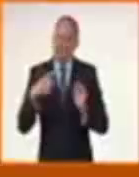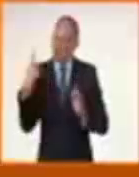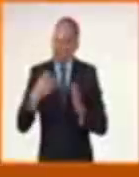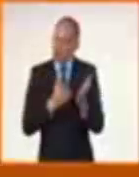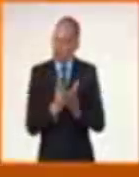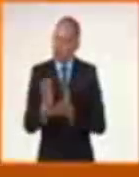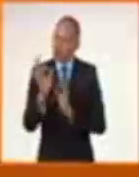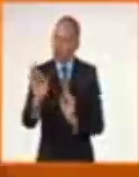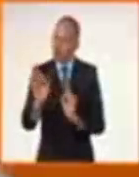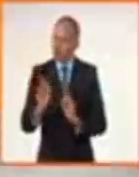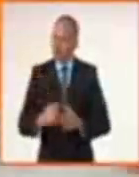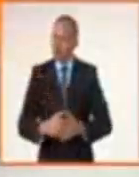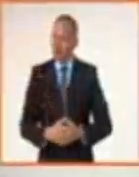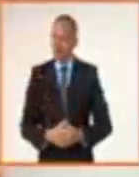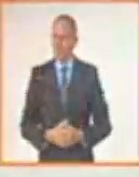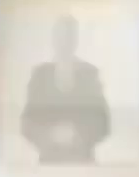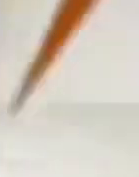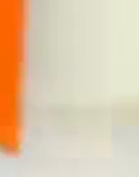continuidad.